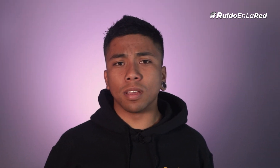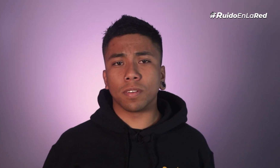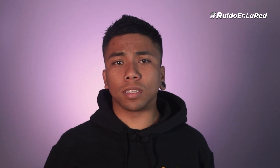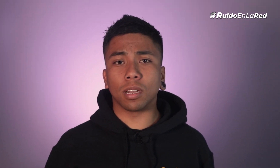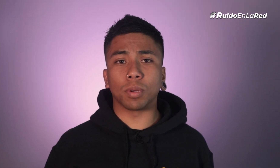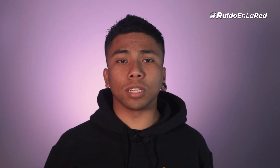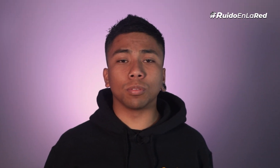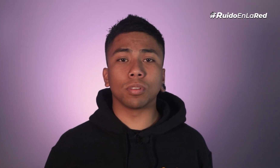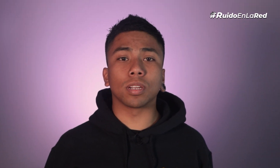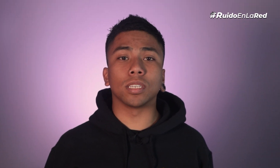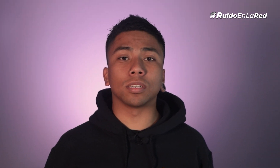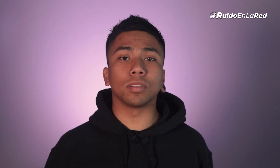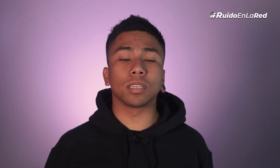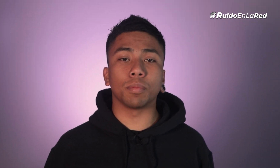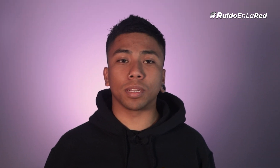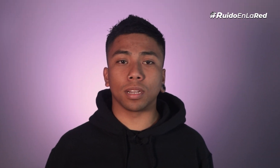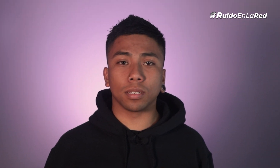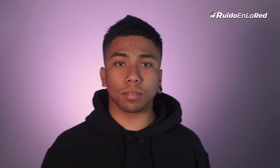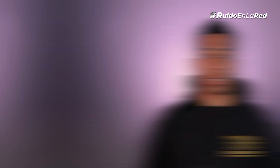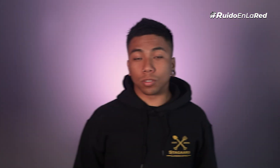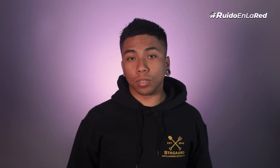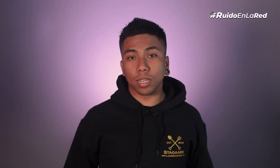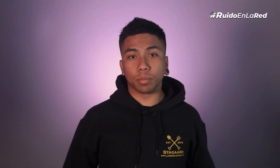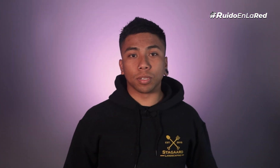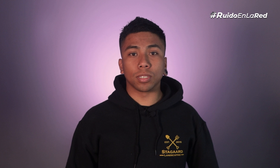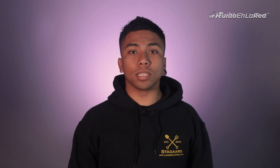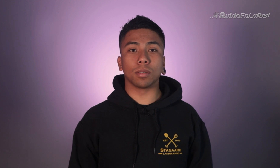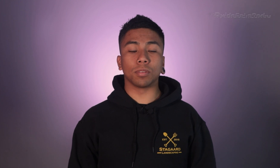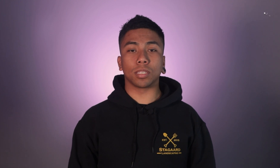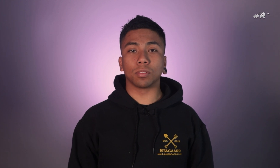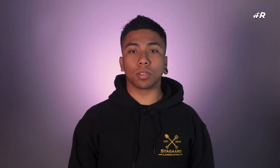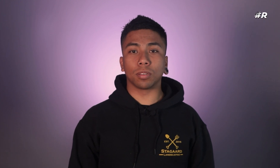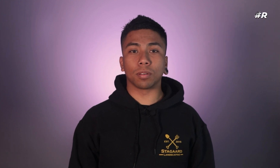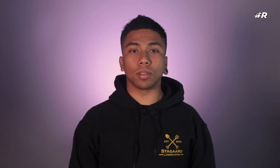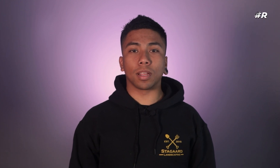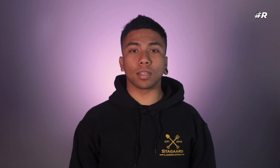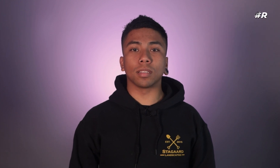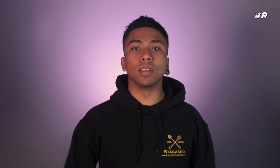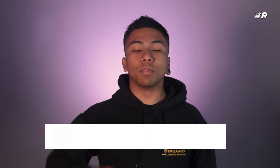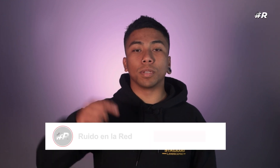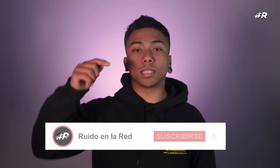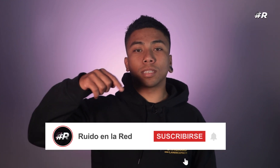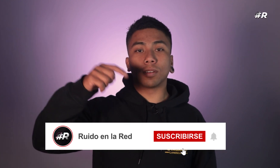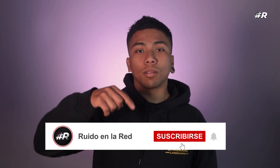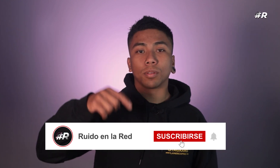deriva frente a la magnitud de organizaciones criminales. Yo soy Alex Mendoza y si aún no estás suscrito a Ruido de la